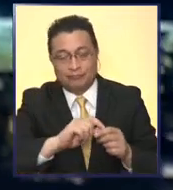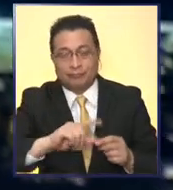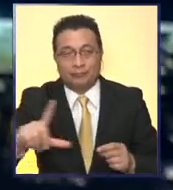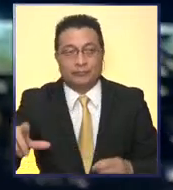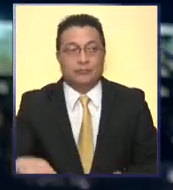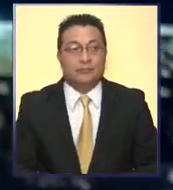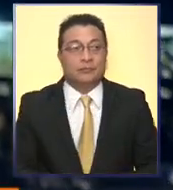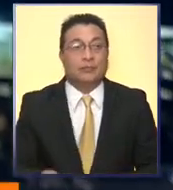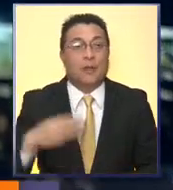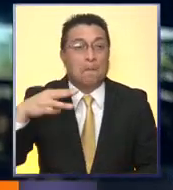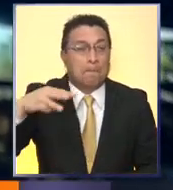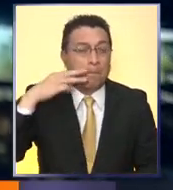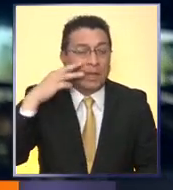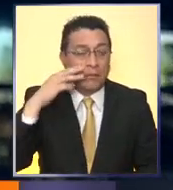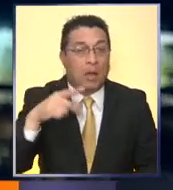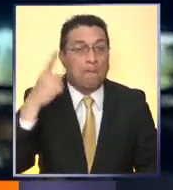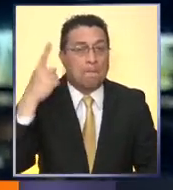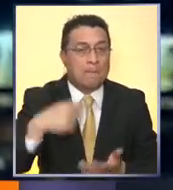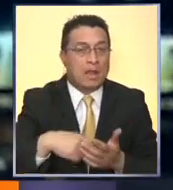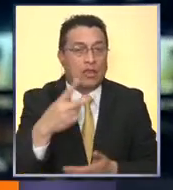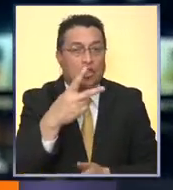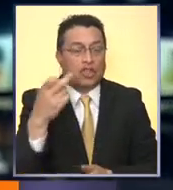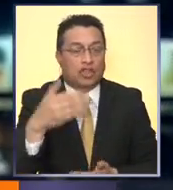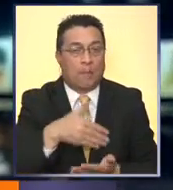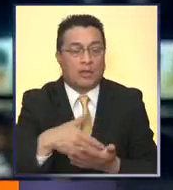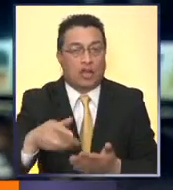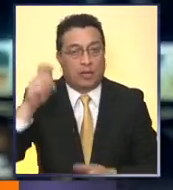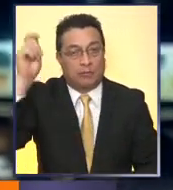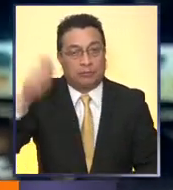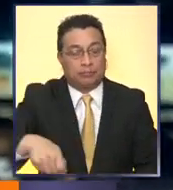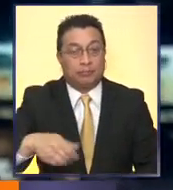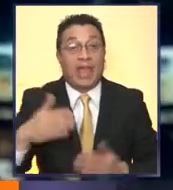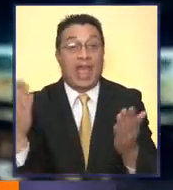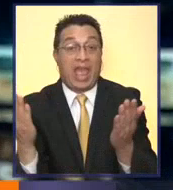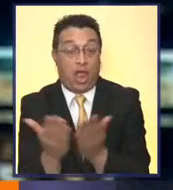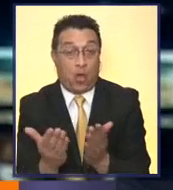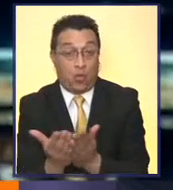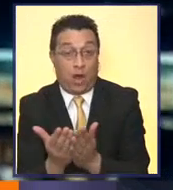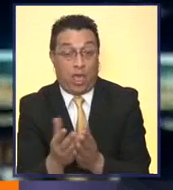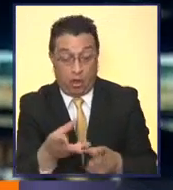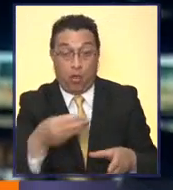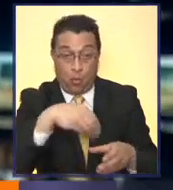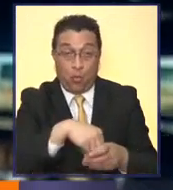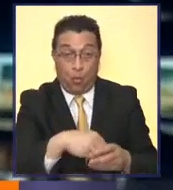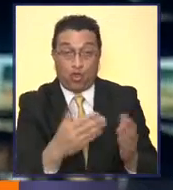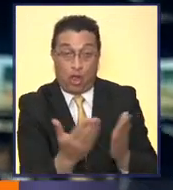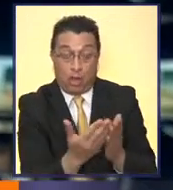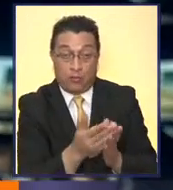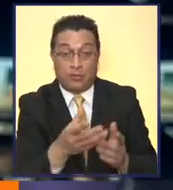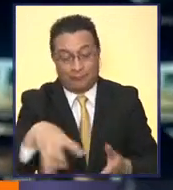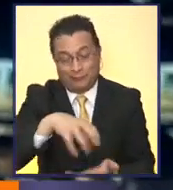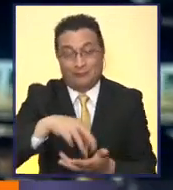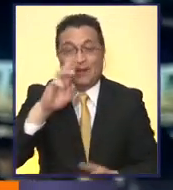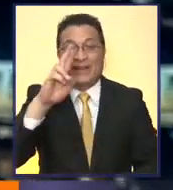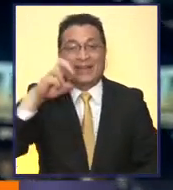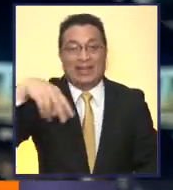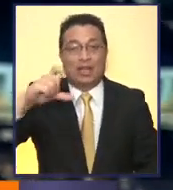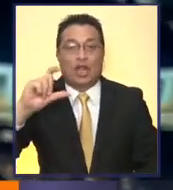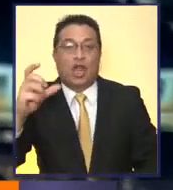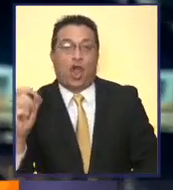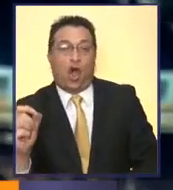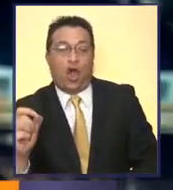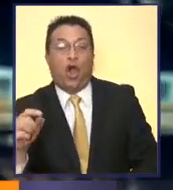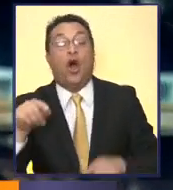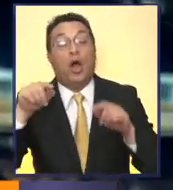En un mínimo de 1.200 millones se remata un colegio con alumnos incluidos en la comuna de Rengo. La comunidad escolar no sabe qué pasará